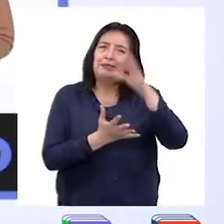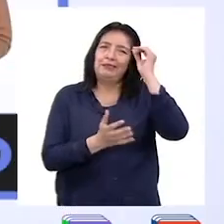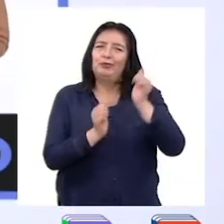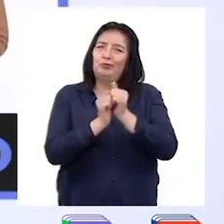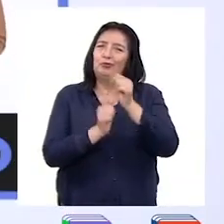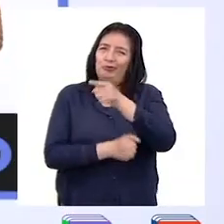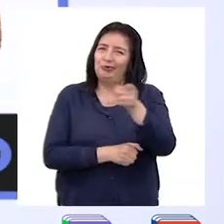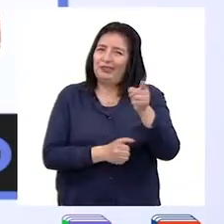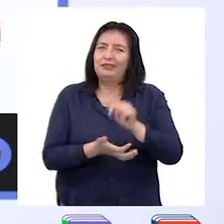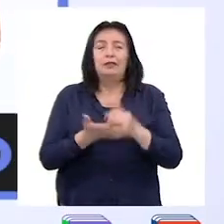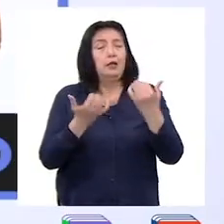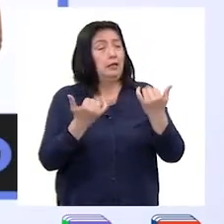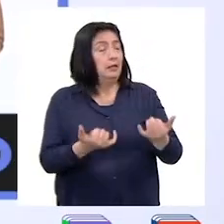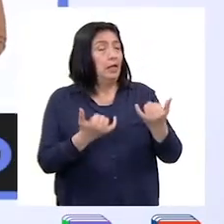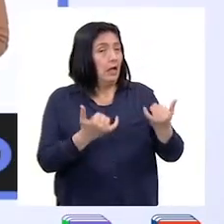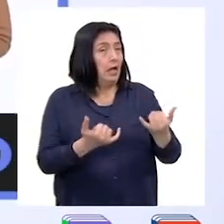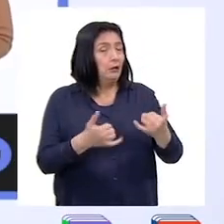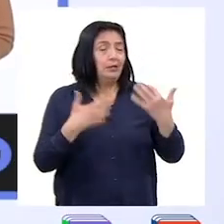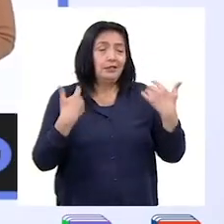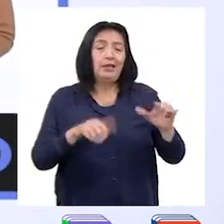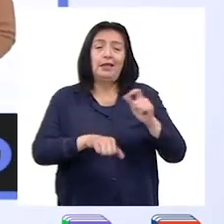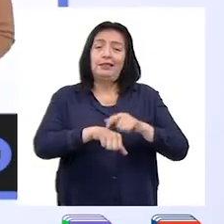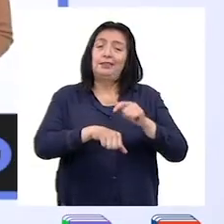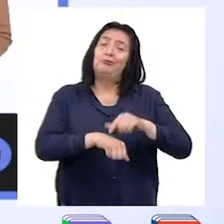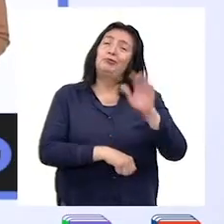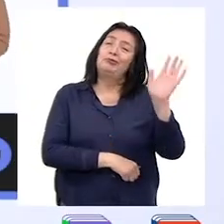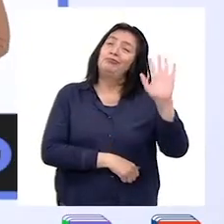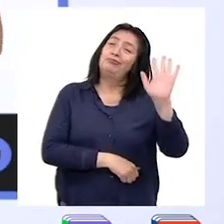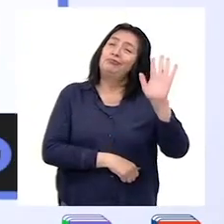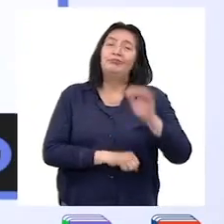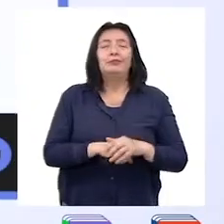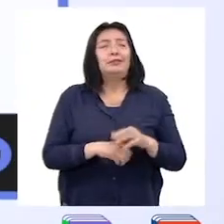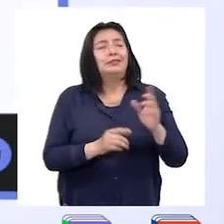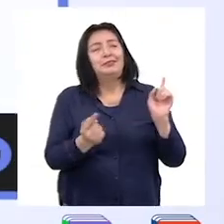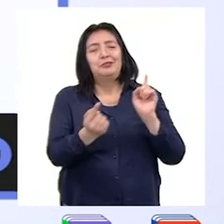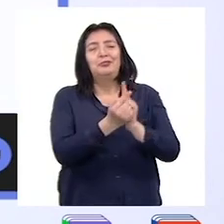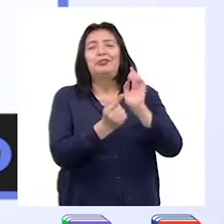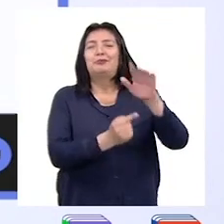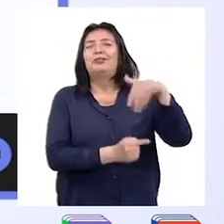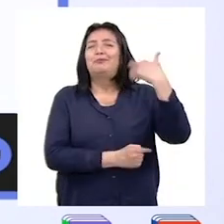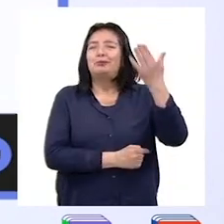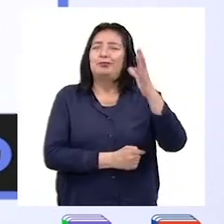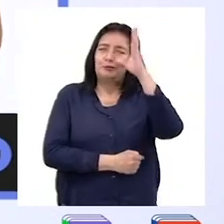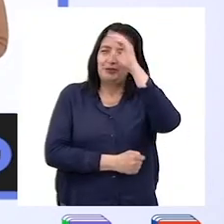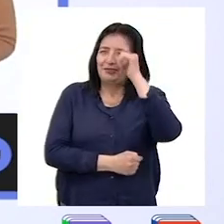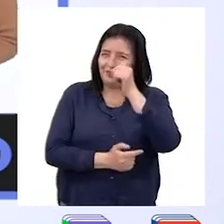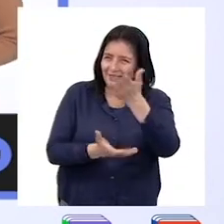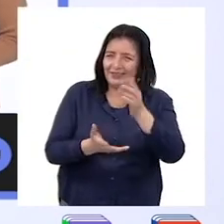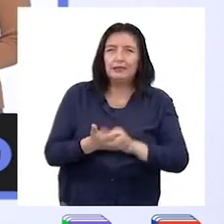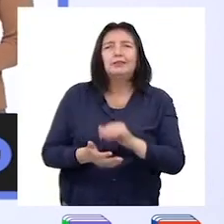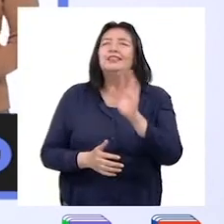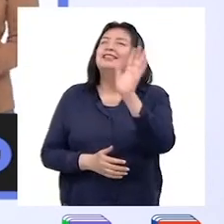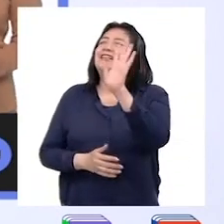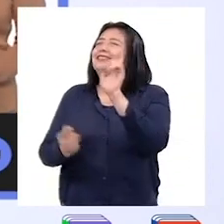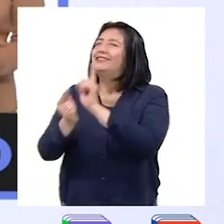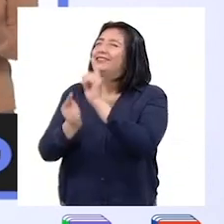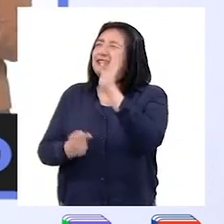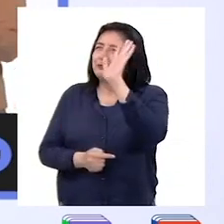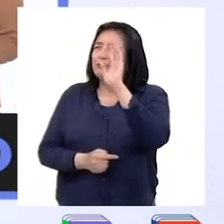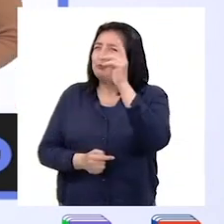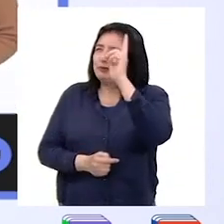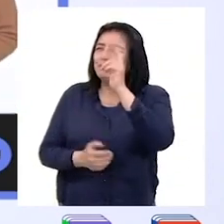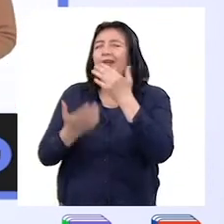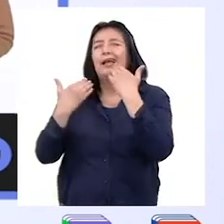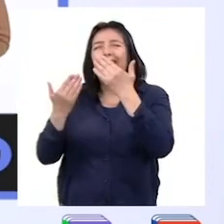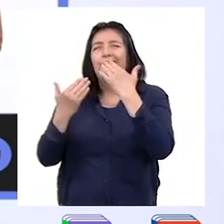con ustedes, pero ahora llegó la hora de despedirnos. Hasta la próxima, chicas y chicos. Hasta pronto, profesor.